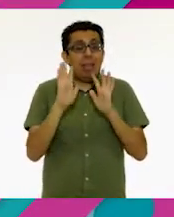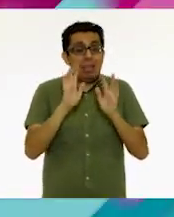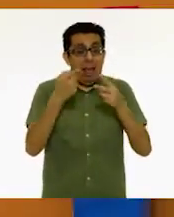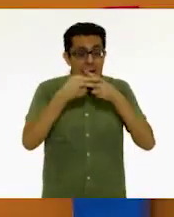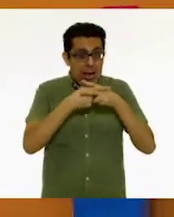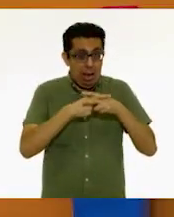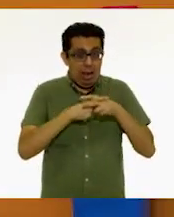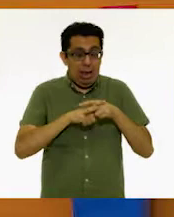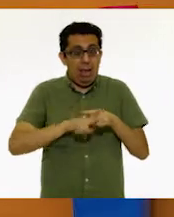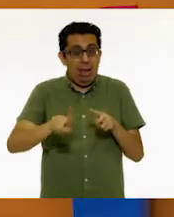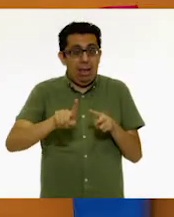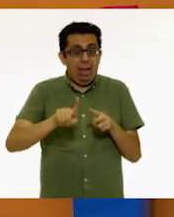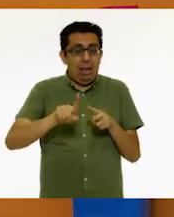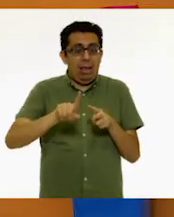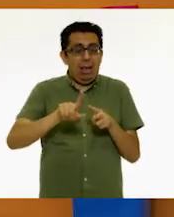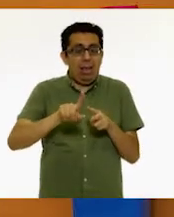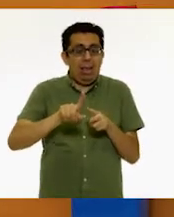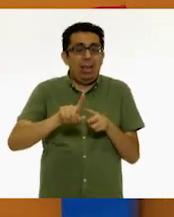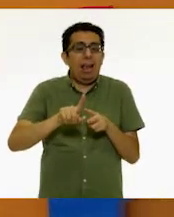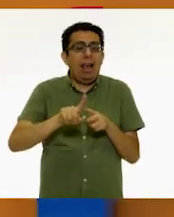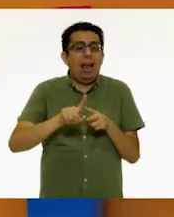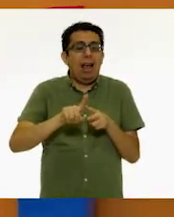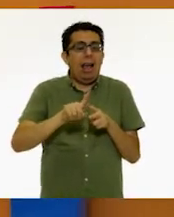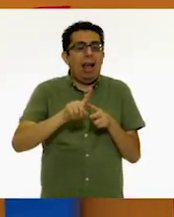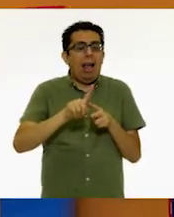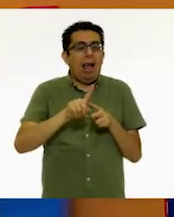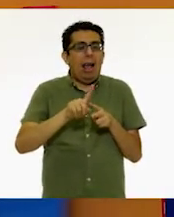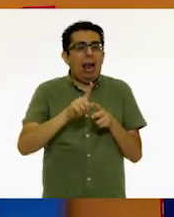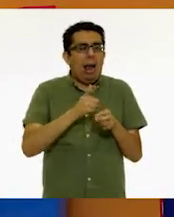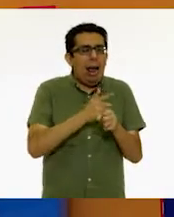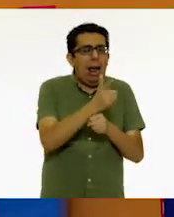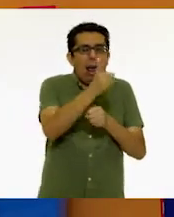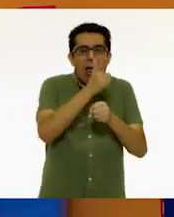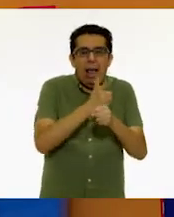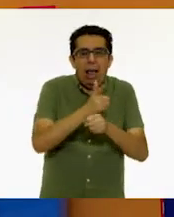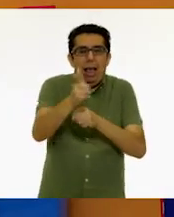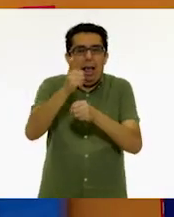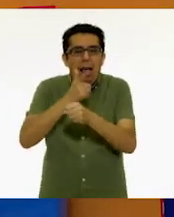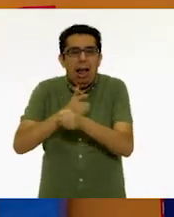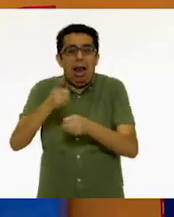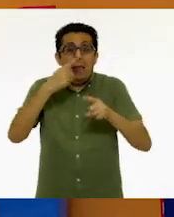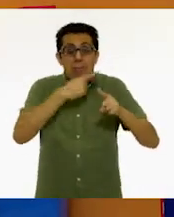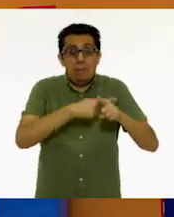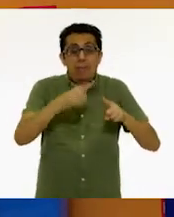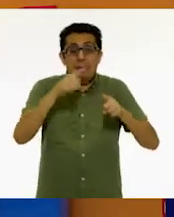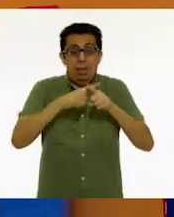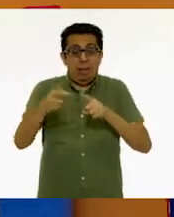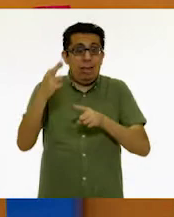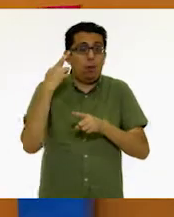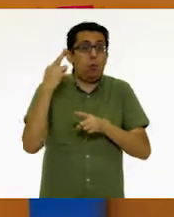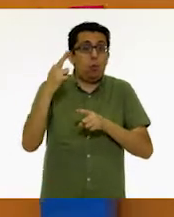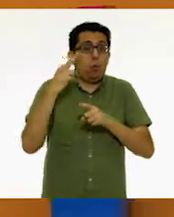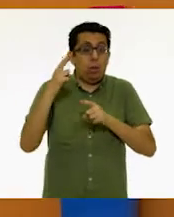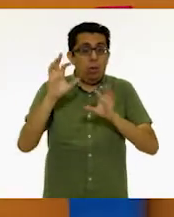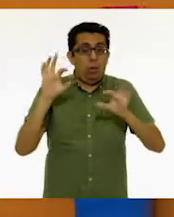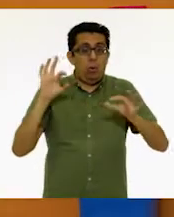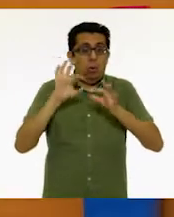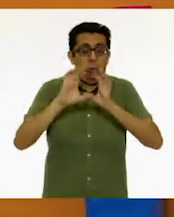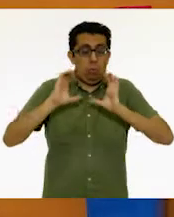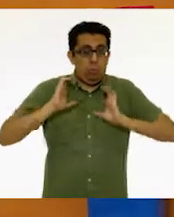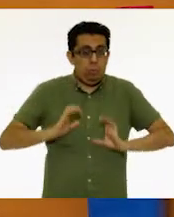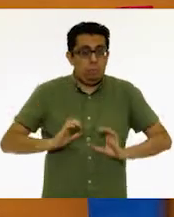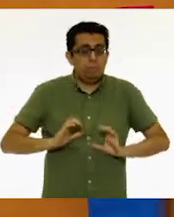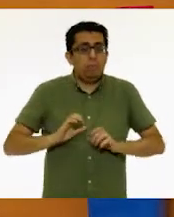a distinguir diferentes sonidos que pueden hacer nuestro cuerpo. Cierto. Algunos. Uh-huh. Entonces, te voy a contar que hay